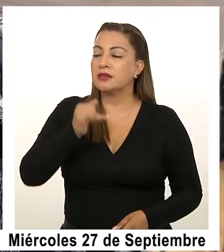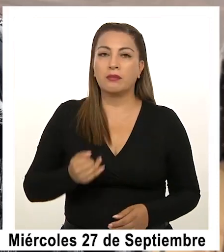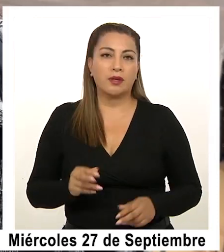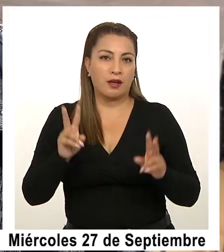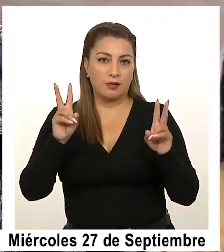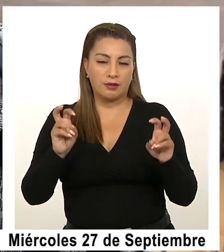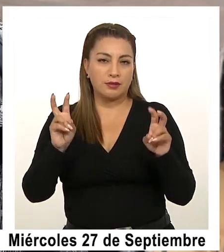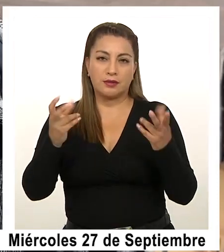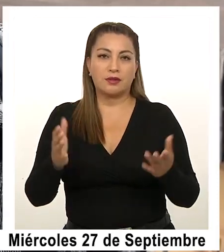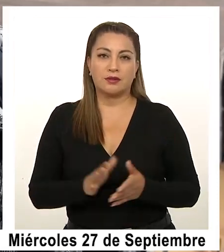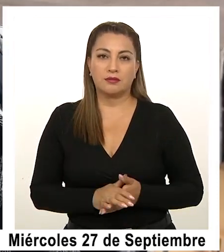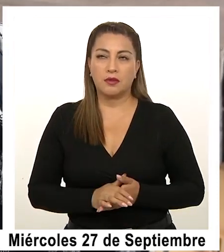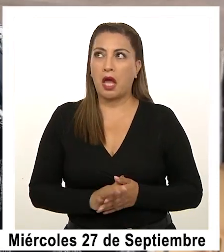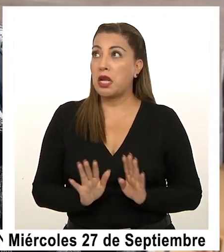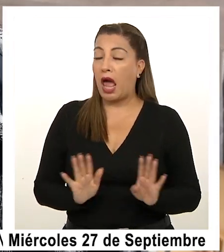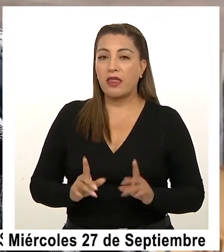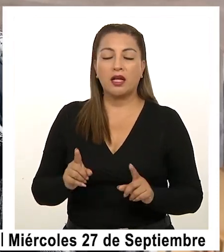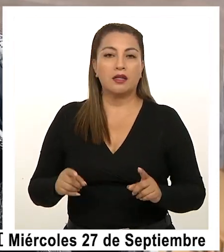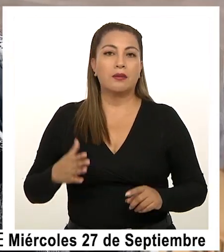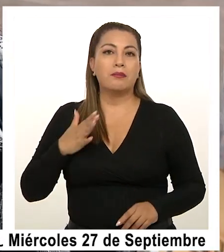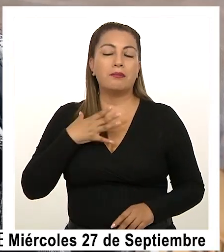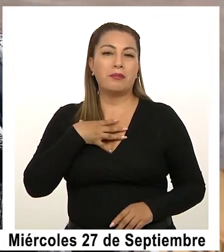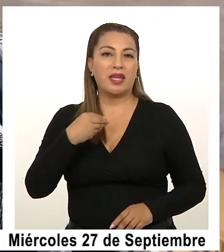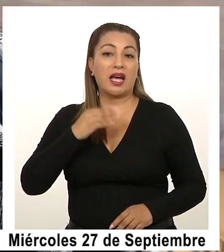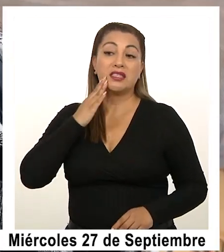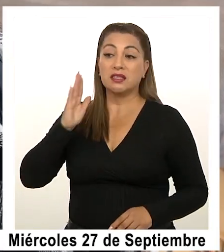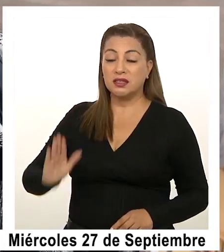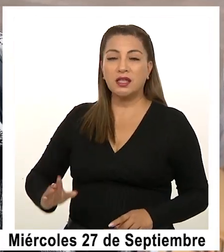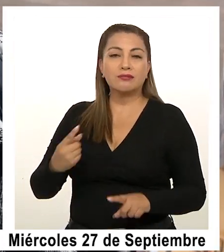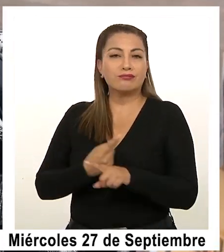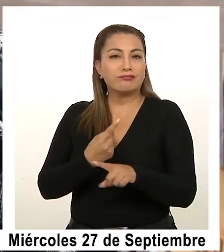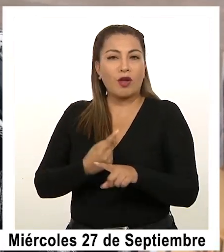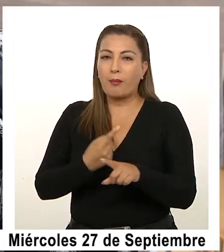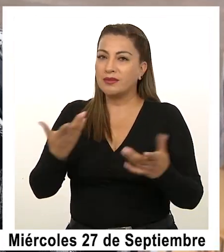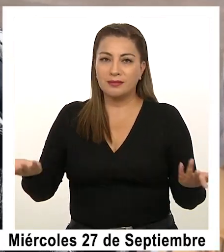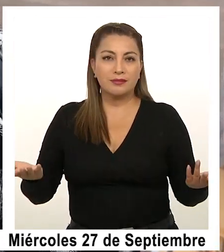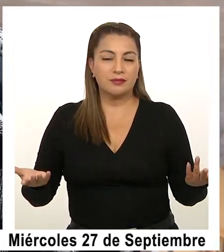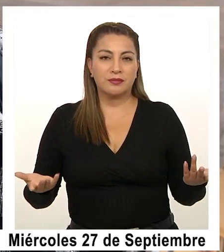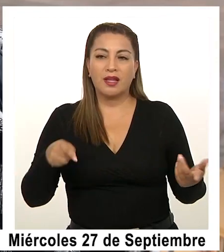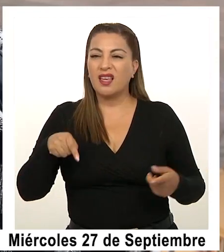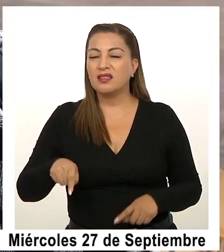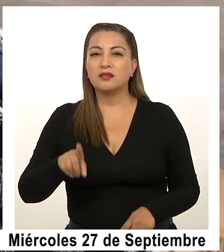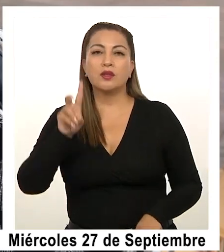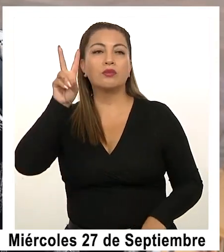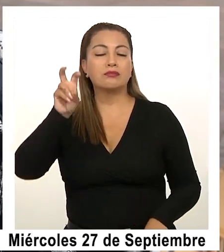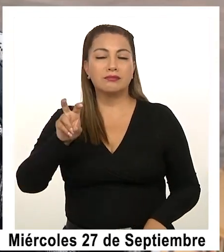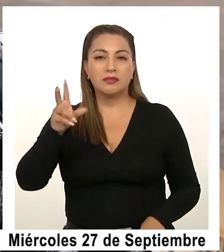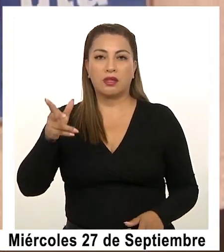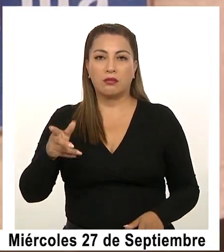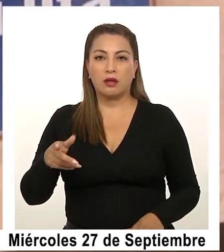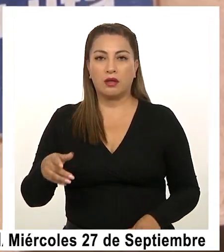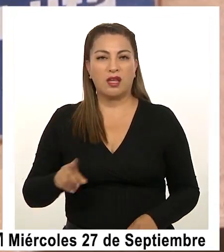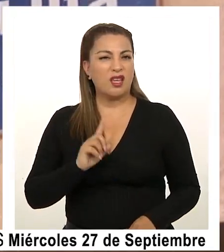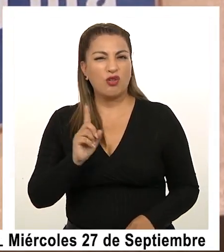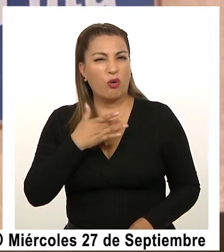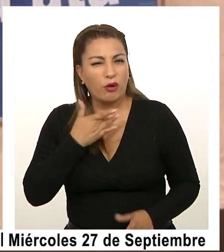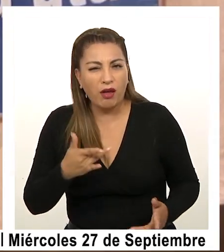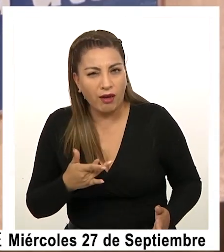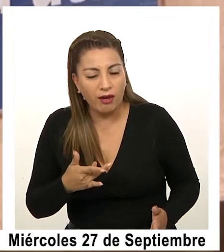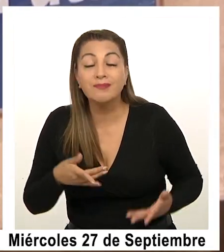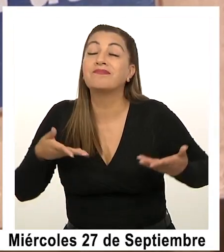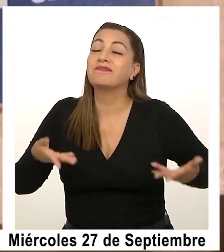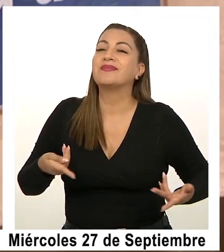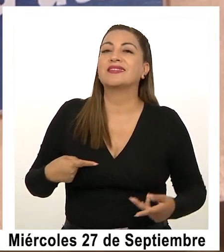de donar, de la nada, nos tocó con la más chica, pero siempre fue un tema el por qué no.